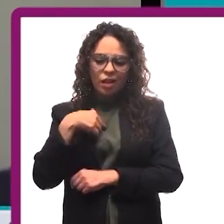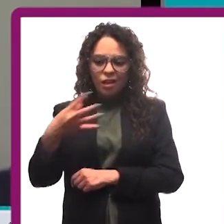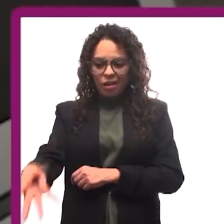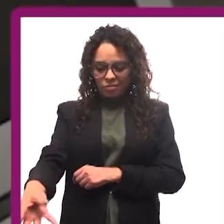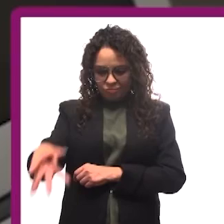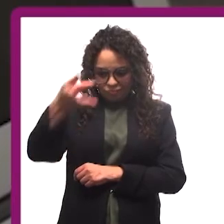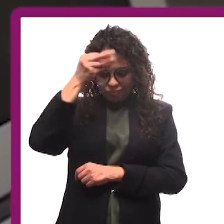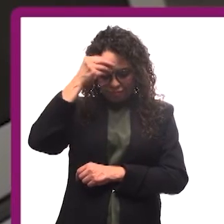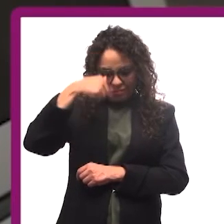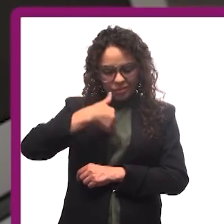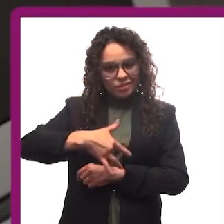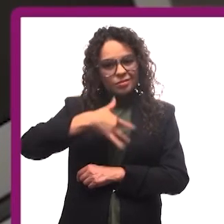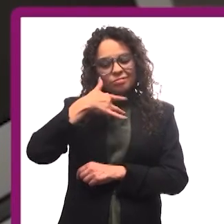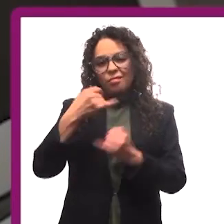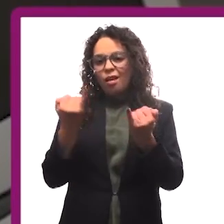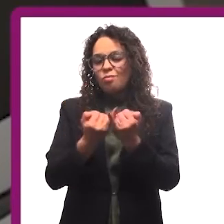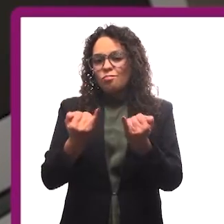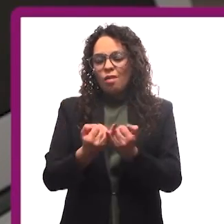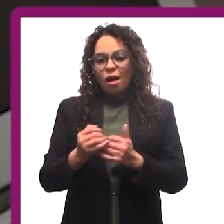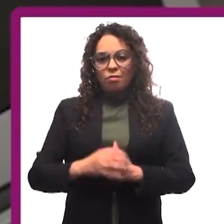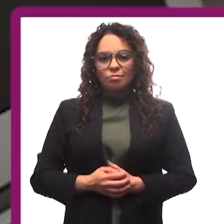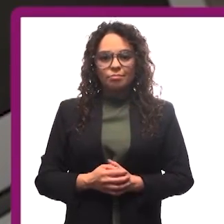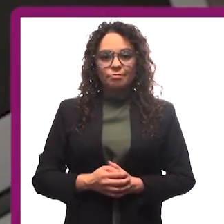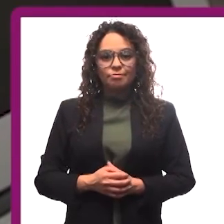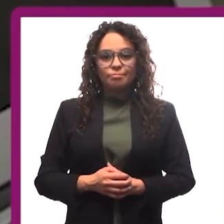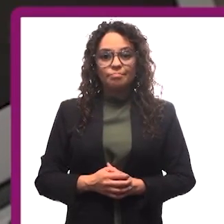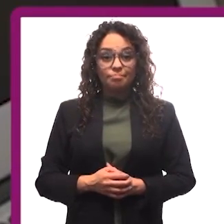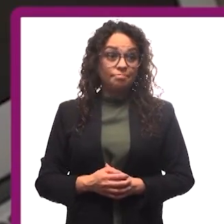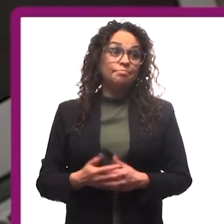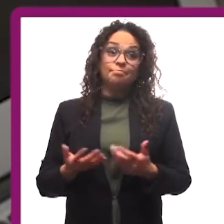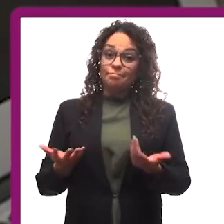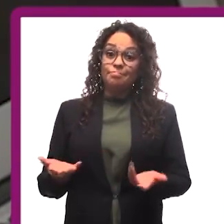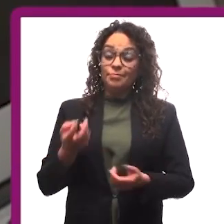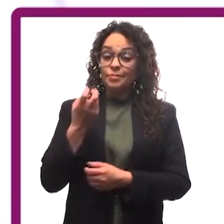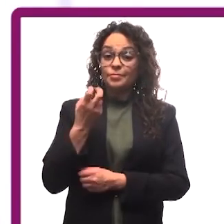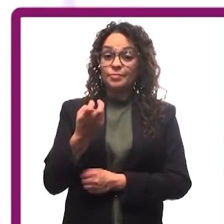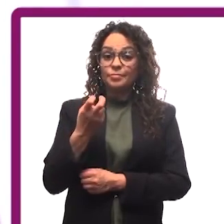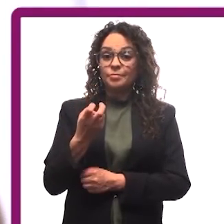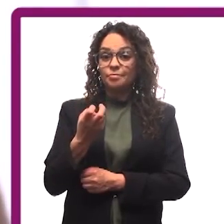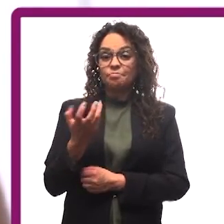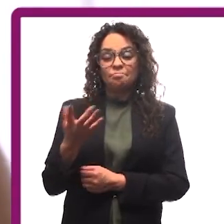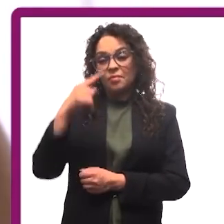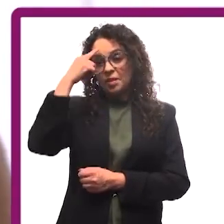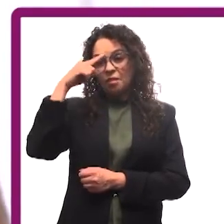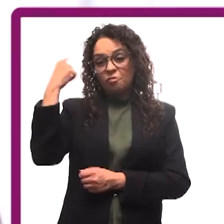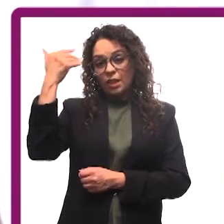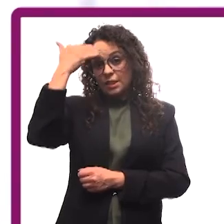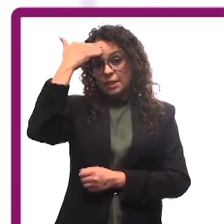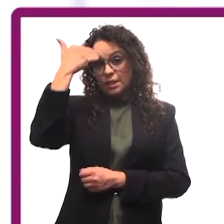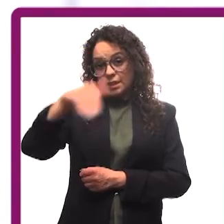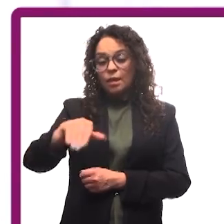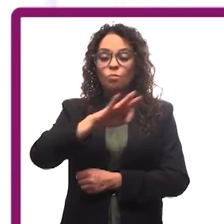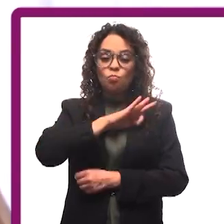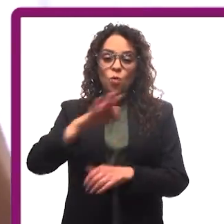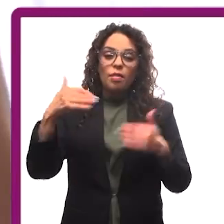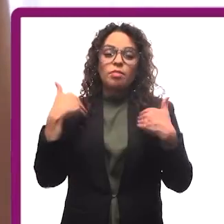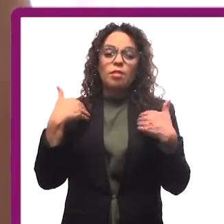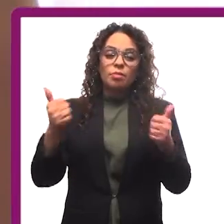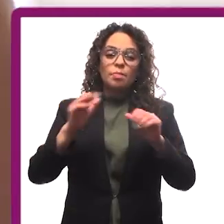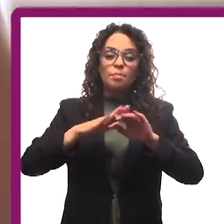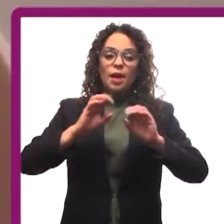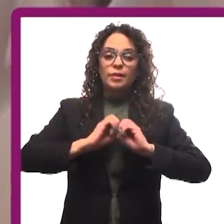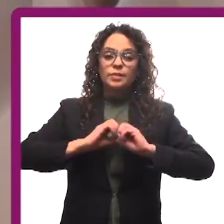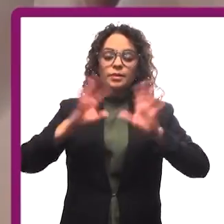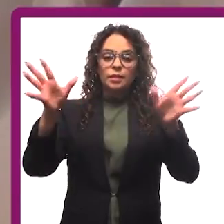social. Entonces, bueno, basta con saberlo para también entender un poco